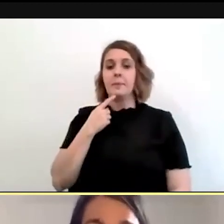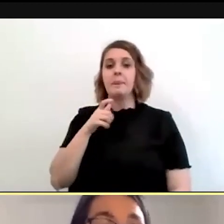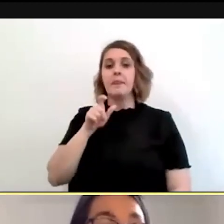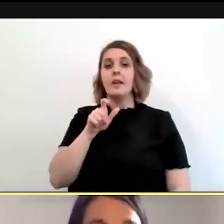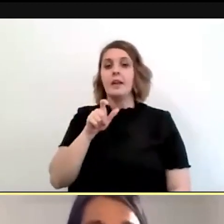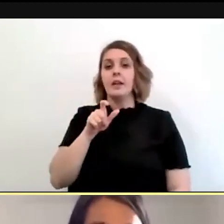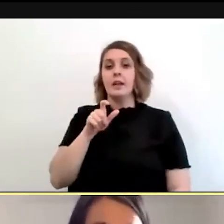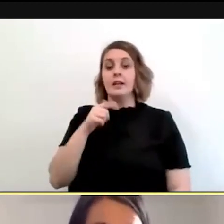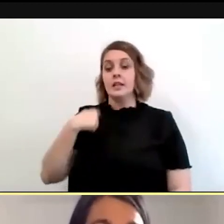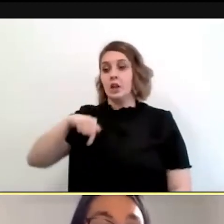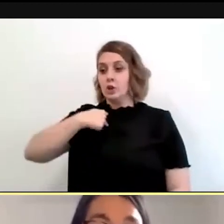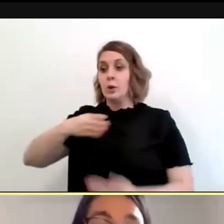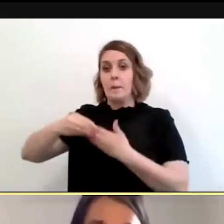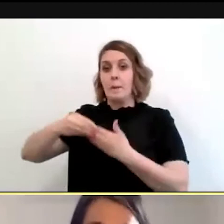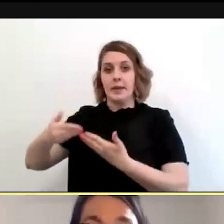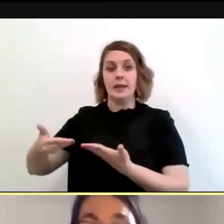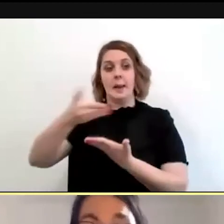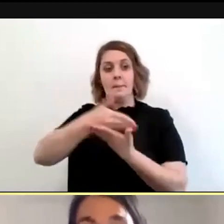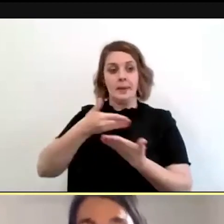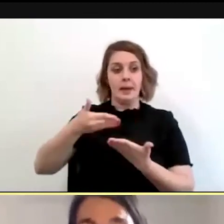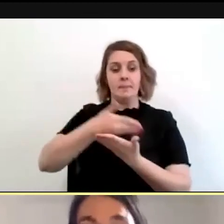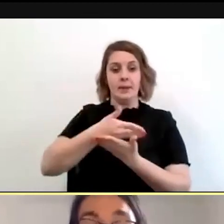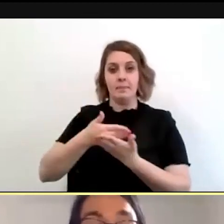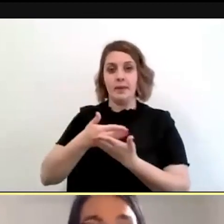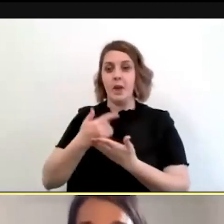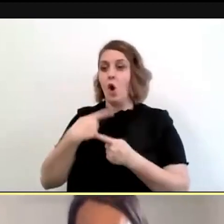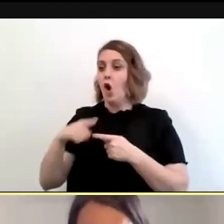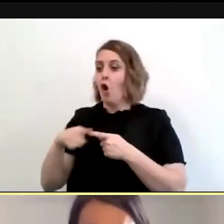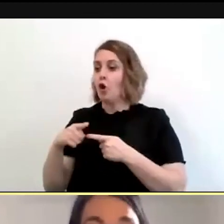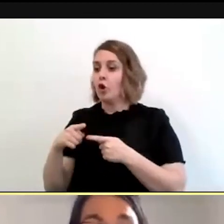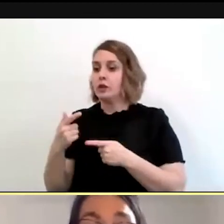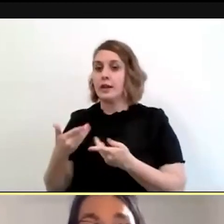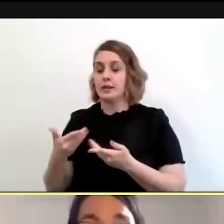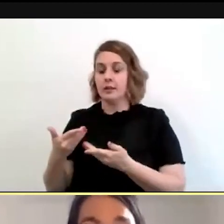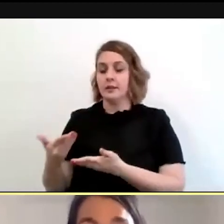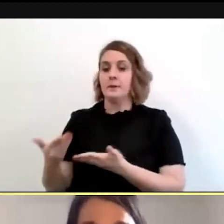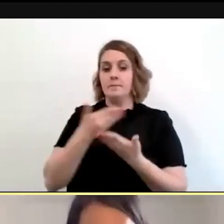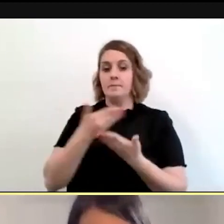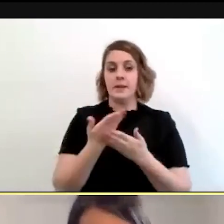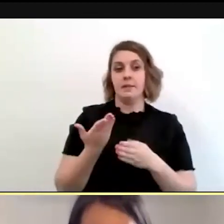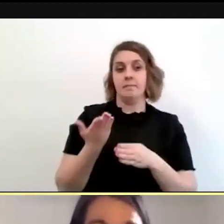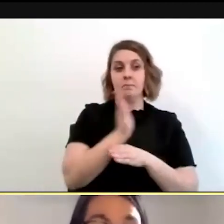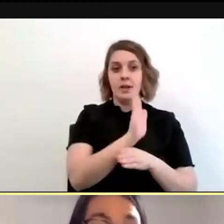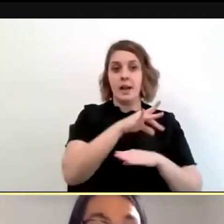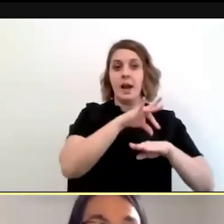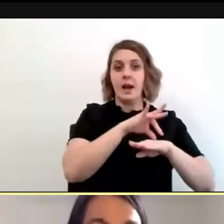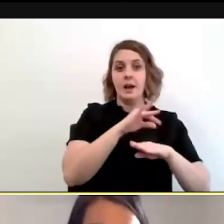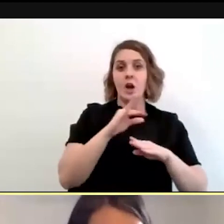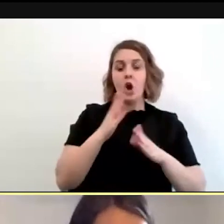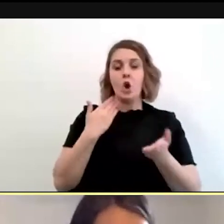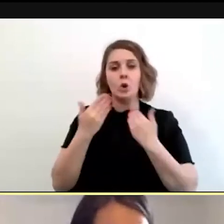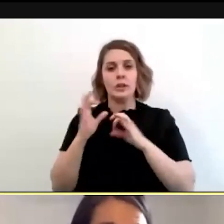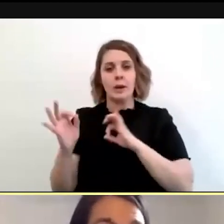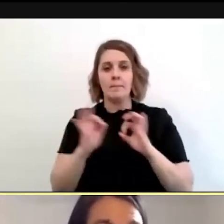medida en que nosotros los pacientes llevemos a nuestros médicos nuestras peticiones, nuestras consultas bien preparadas. Me ha encantado